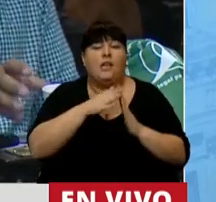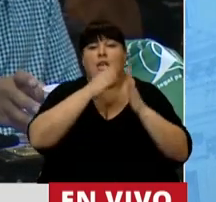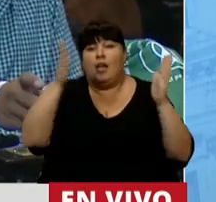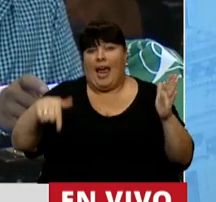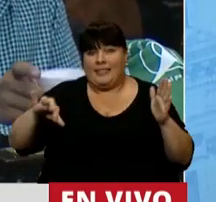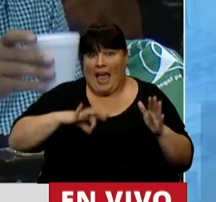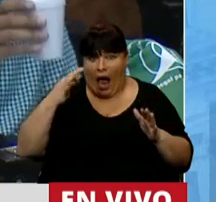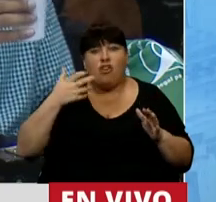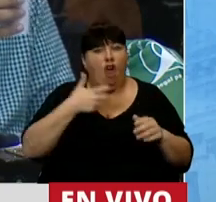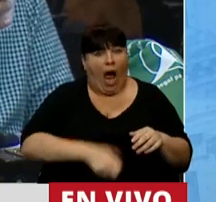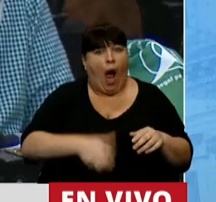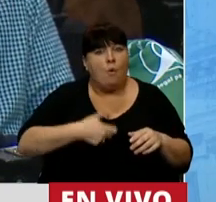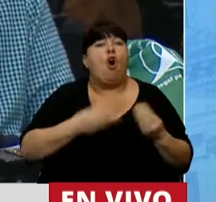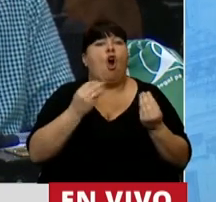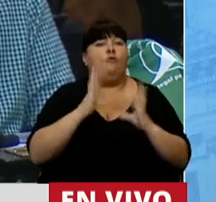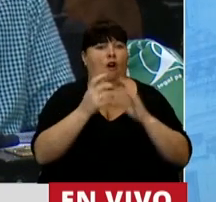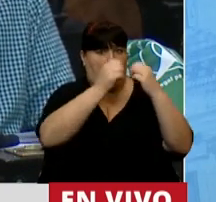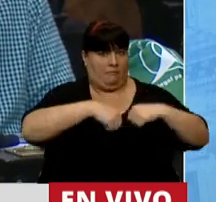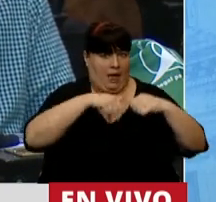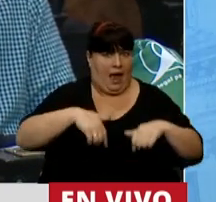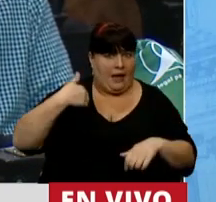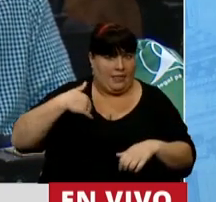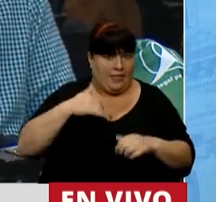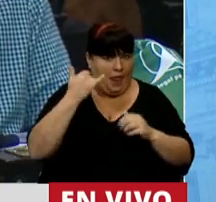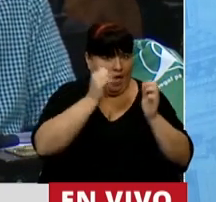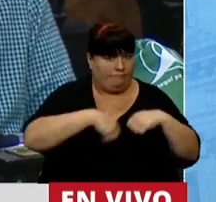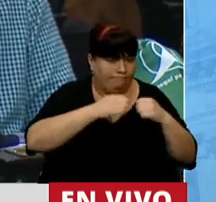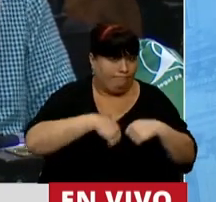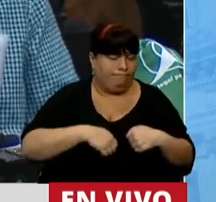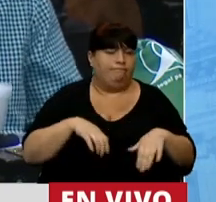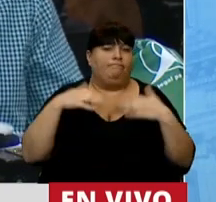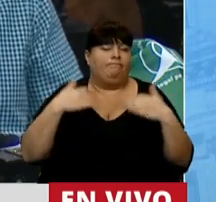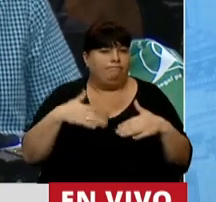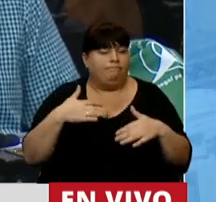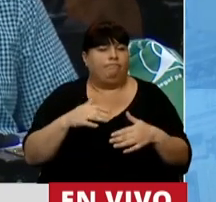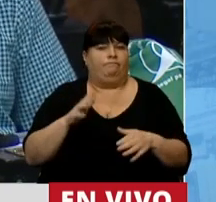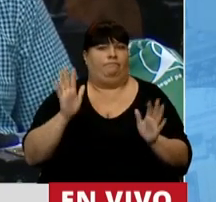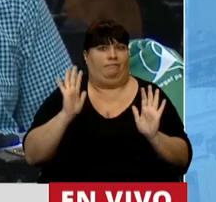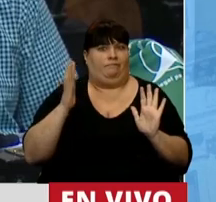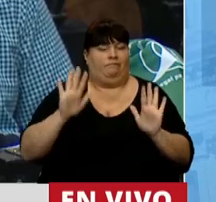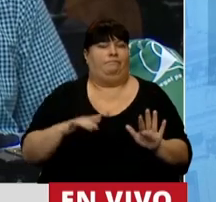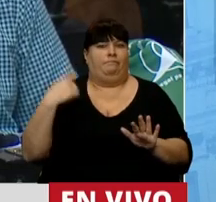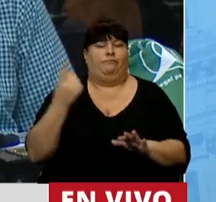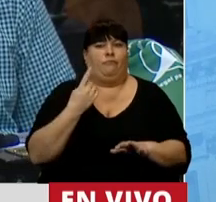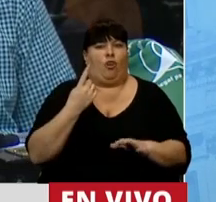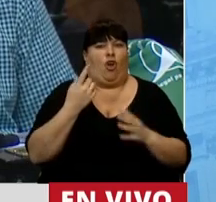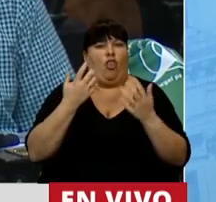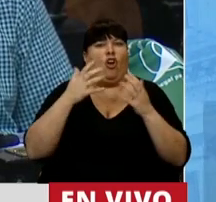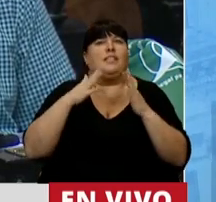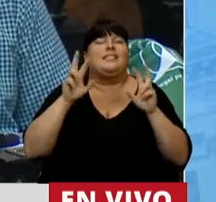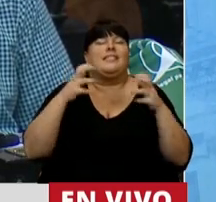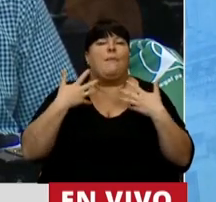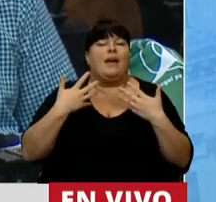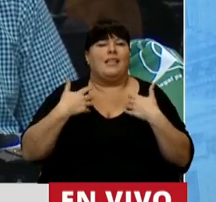durante este año han abortado de manera clandestina en la Argentina, con el fuerte impacto que tiene eso en nuestro sistema sanitario, en